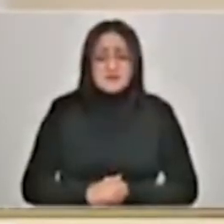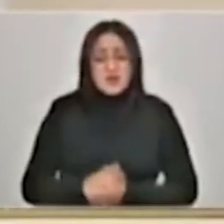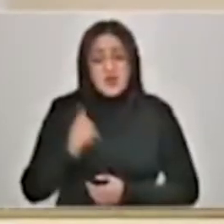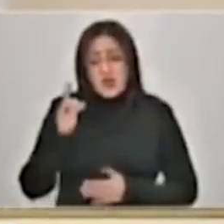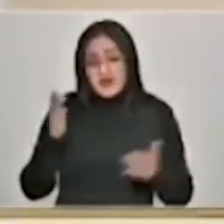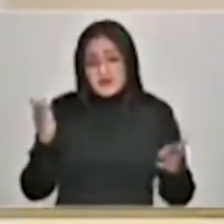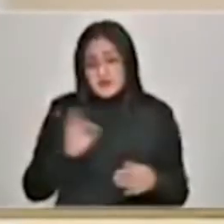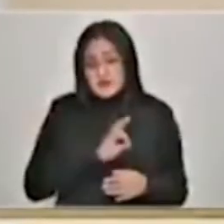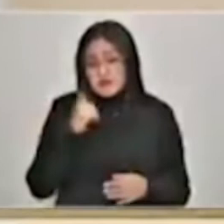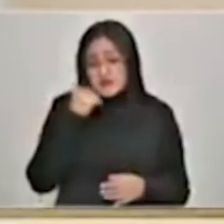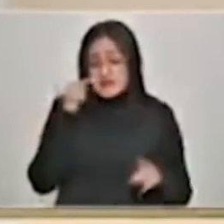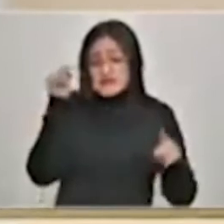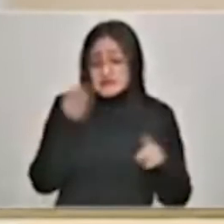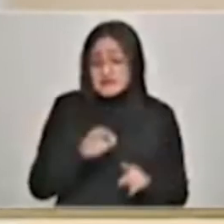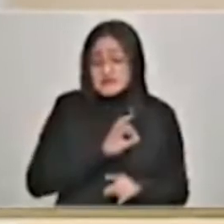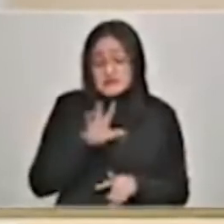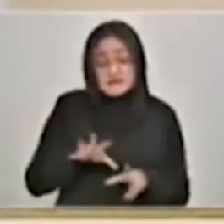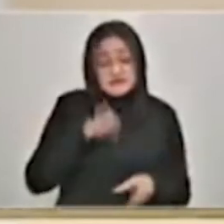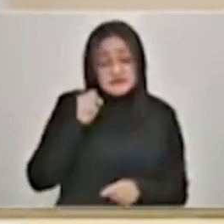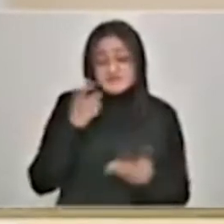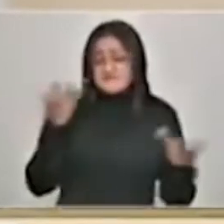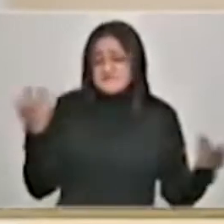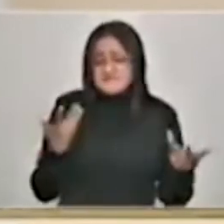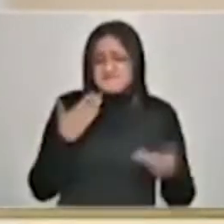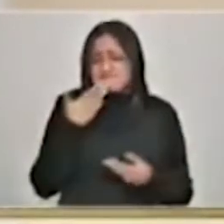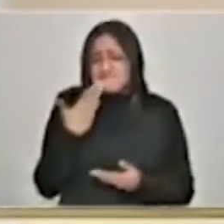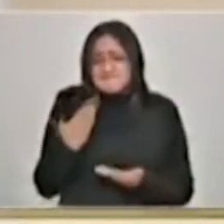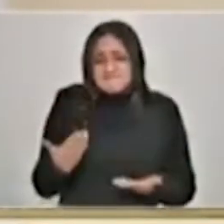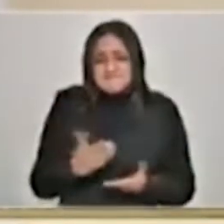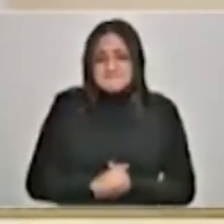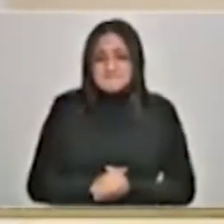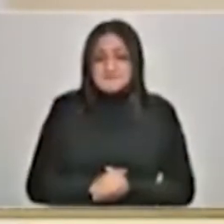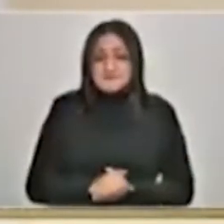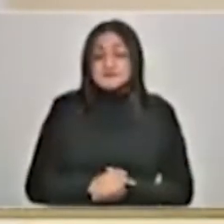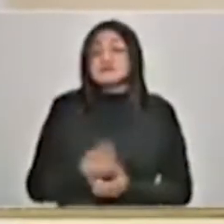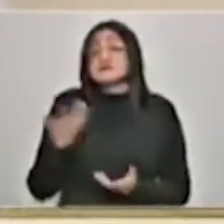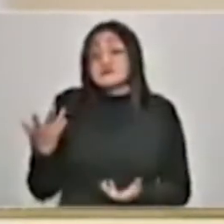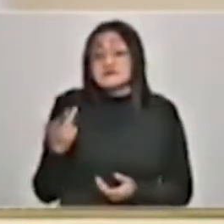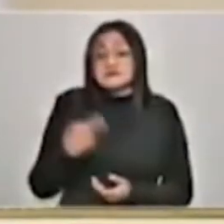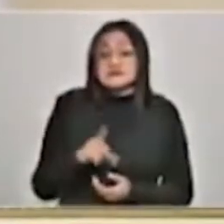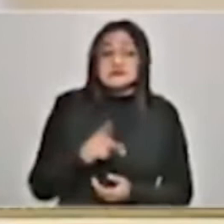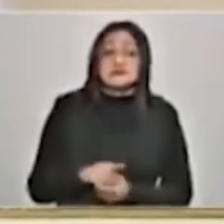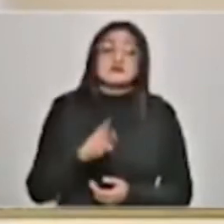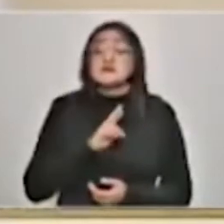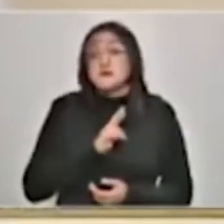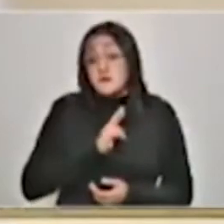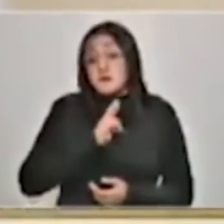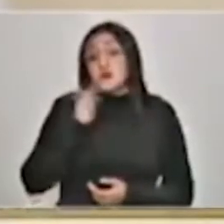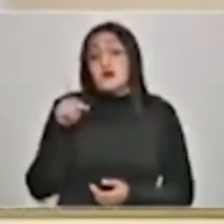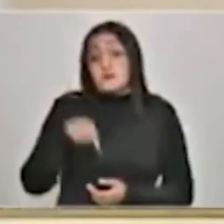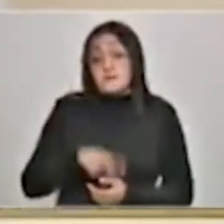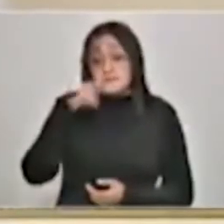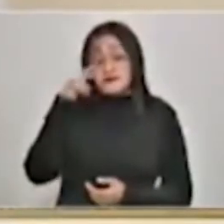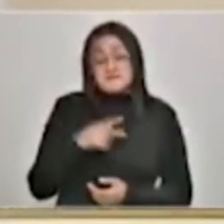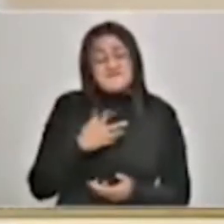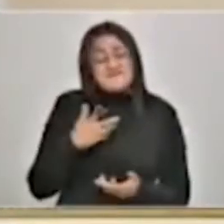Ojalá logre los objetivos en su vida. El objetivo de haber sido la mejor alcaldesa de México, pues no